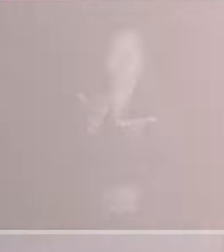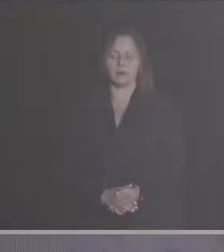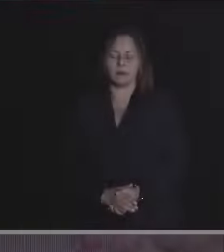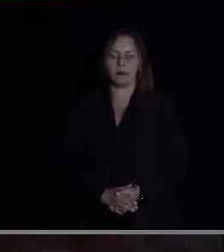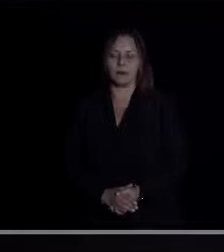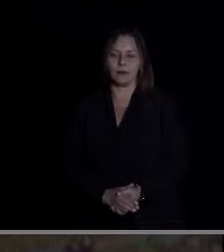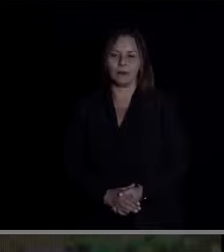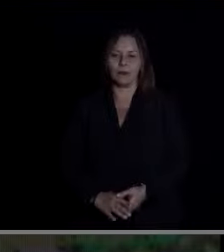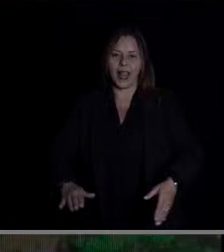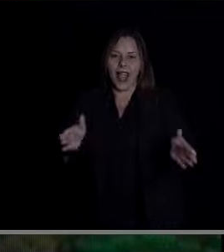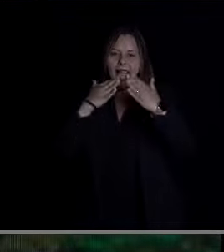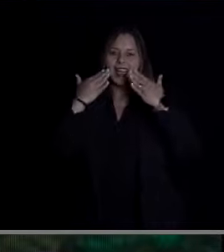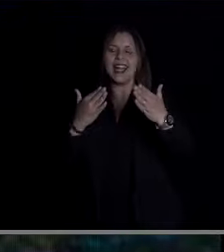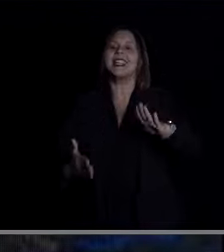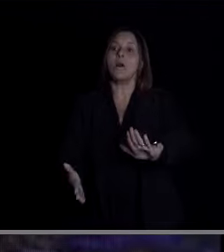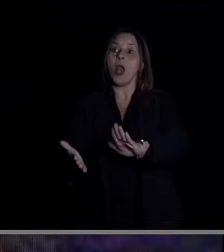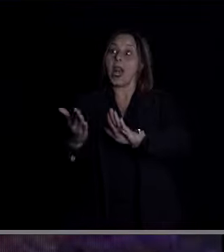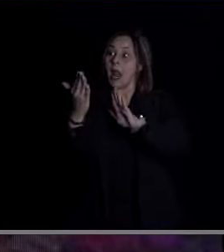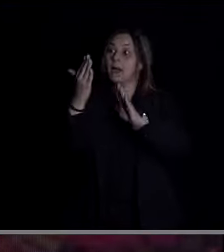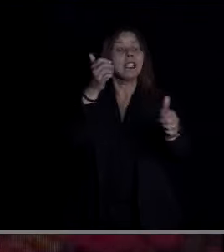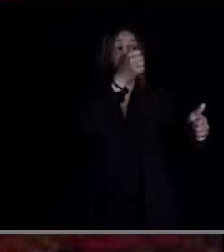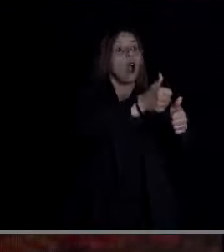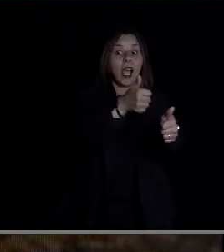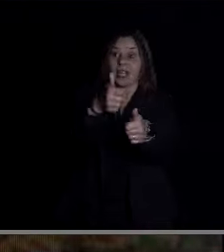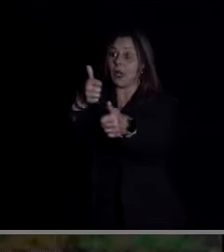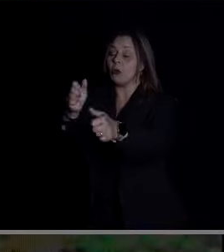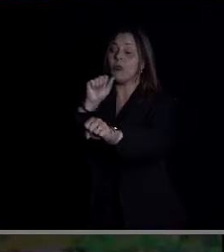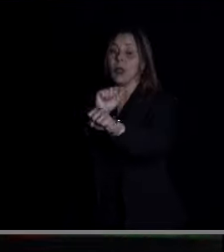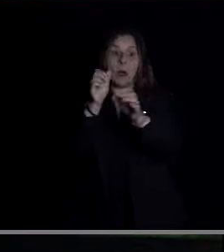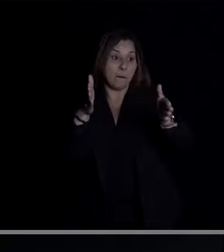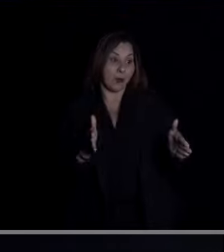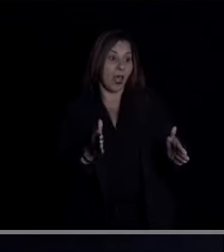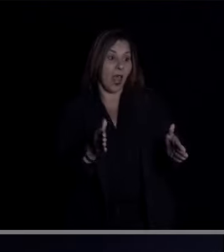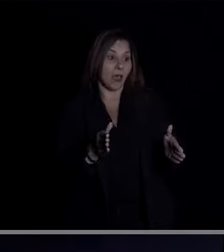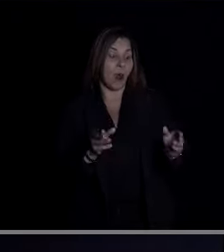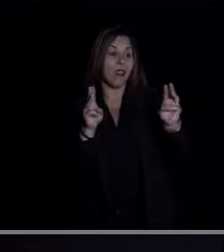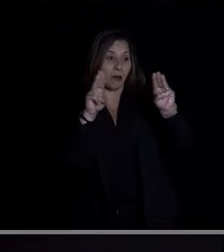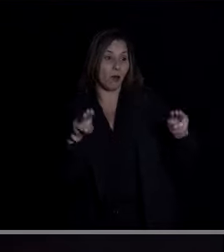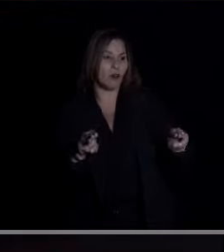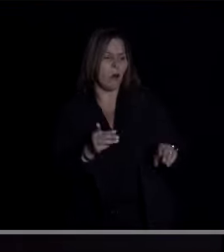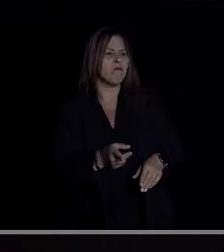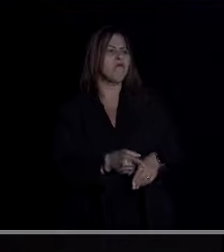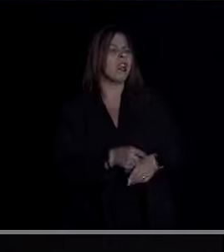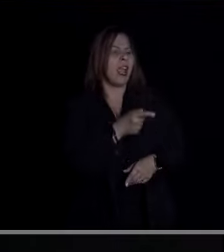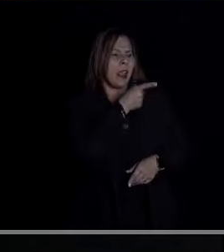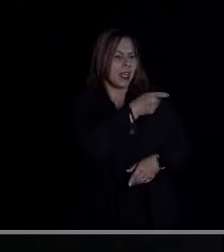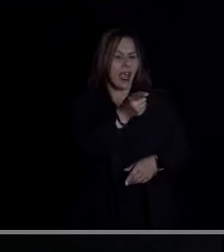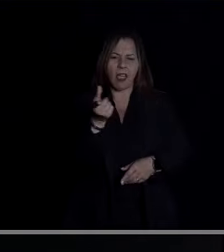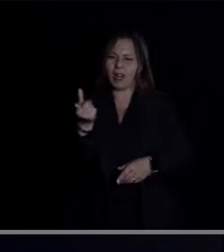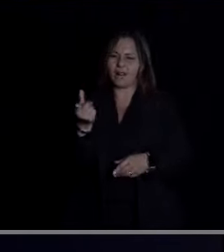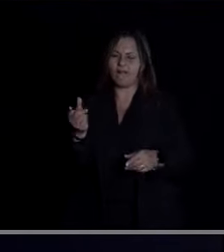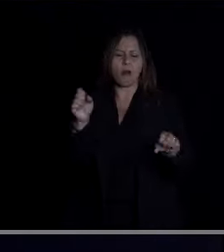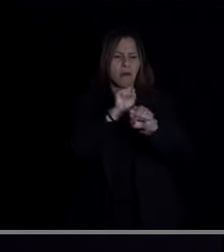ustedes. Agradecemos la presencia de cada uno de los empleados de este municipio, quienes desde cada una de